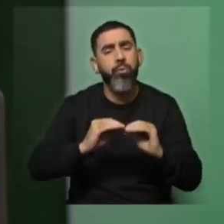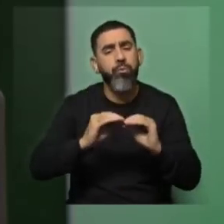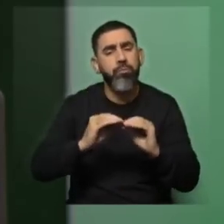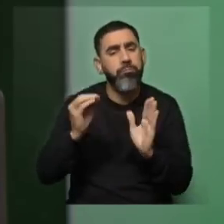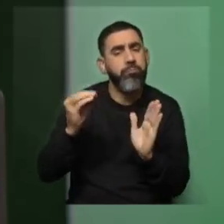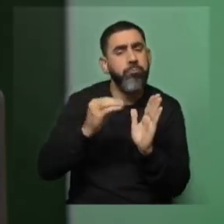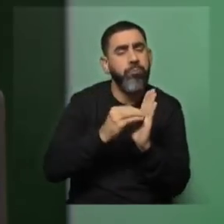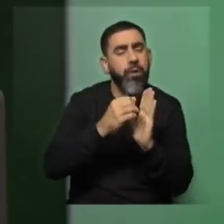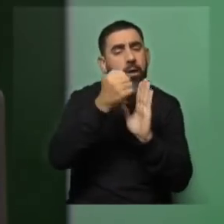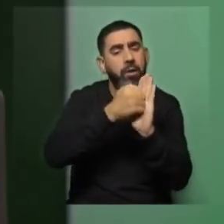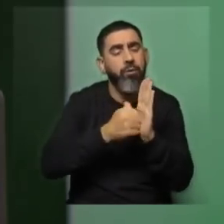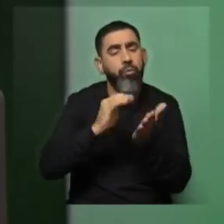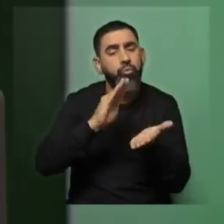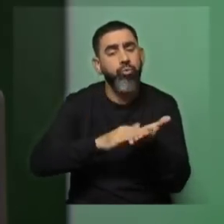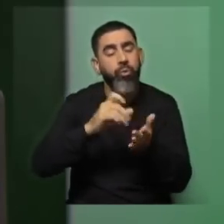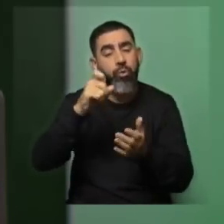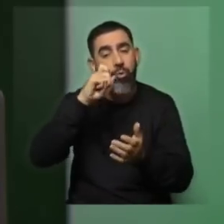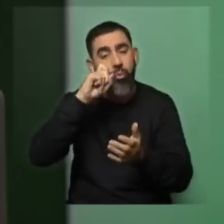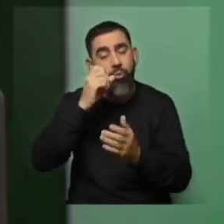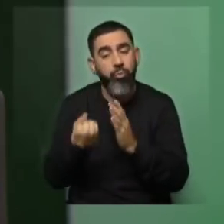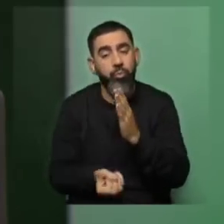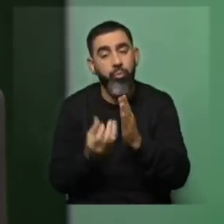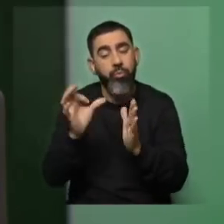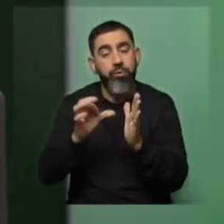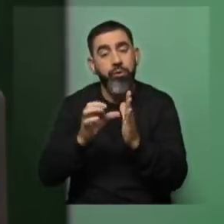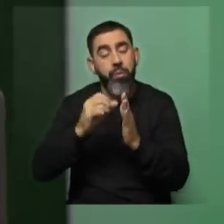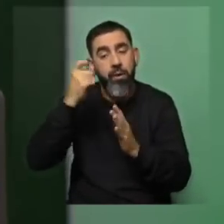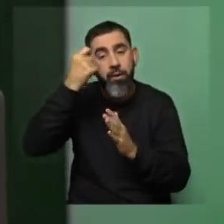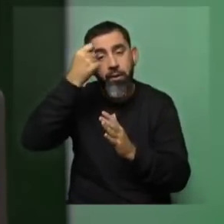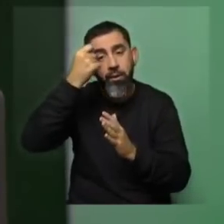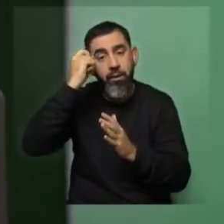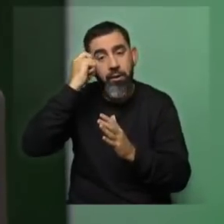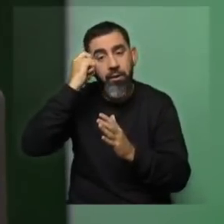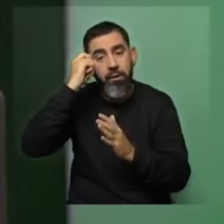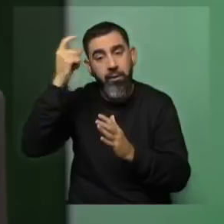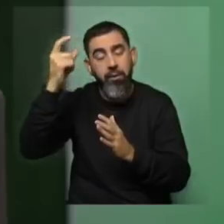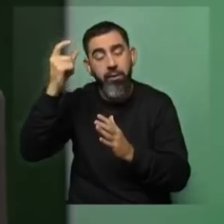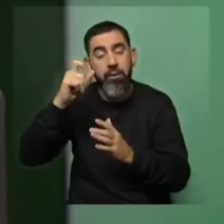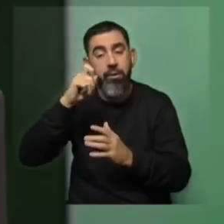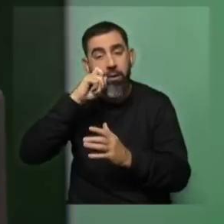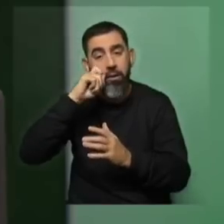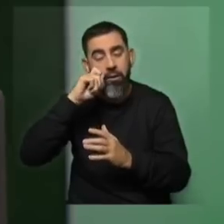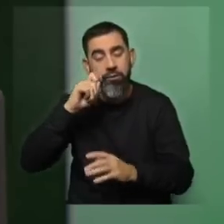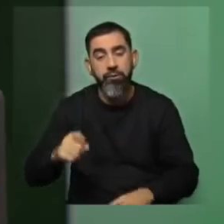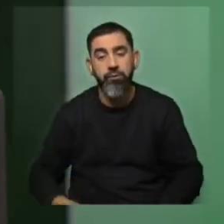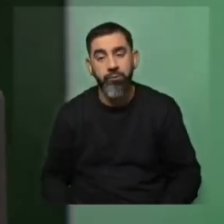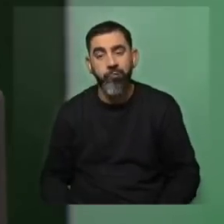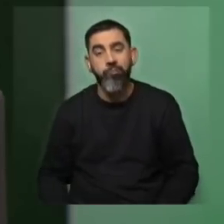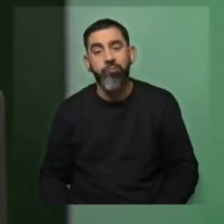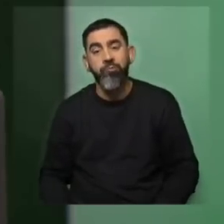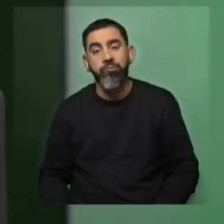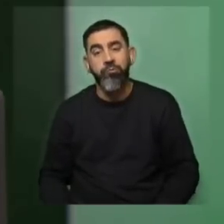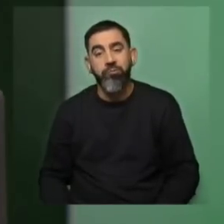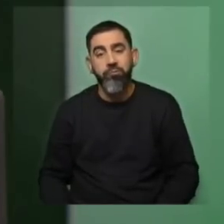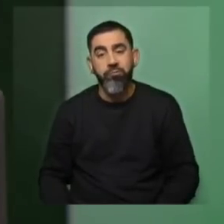incorpora un par de artículos con respecto al turismo la creación de un Sistema Nacional de inteligencia turística vinculado además me imagino a los a lo que veníamos